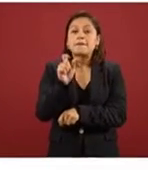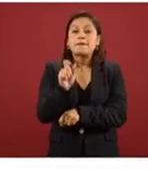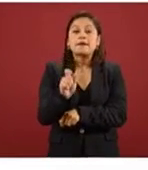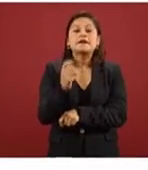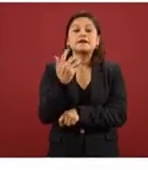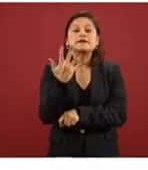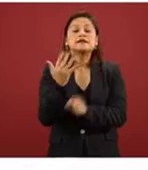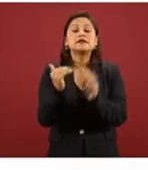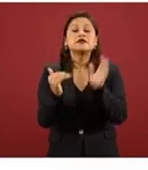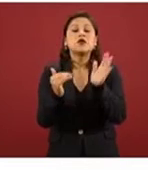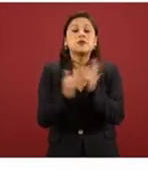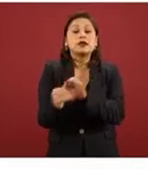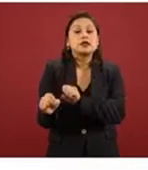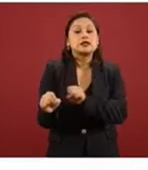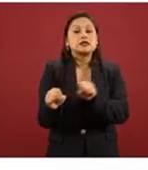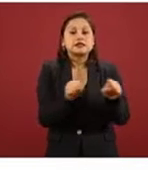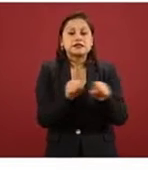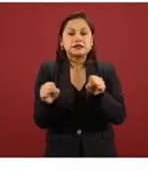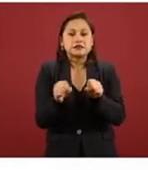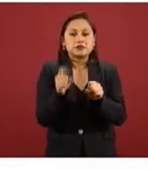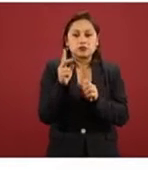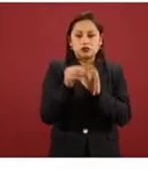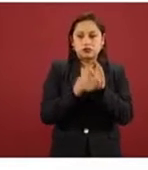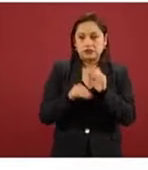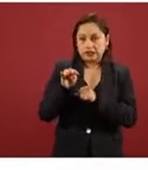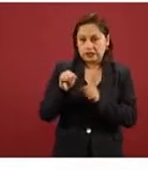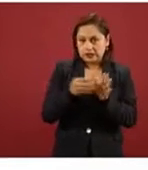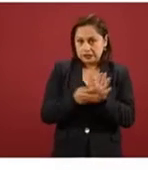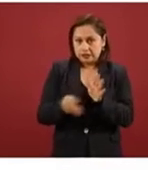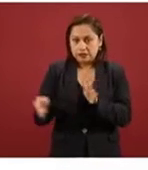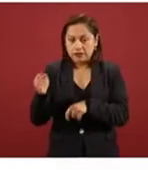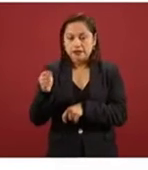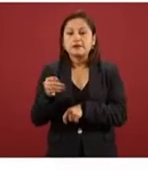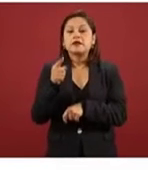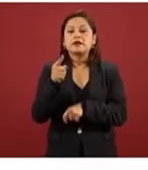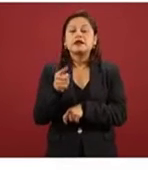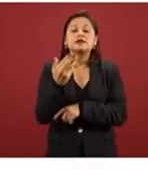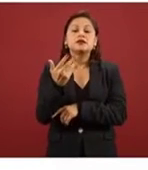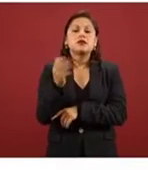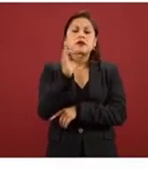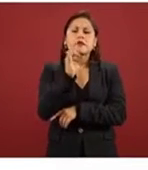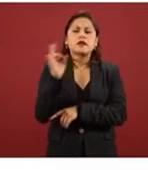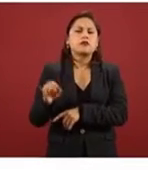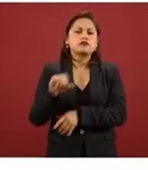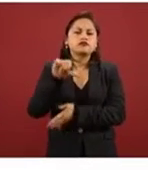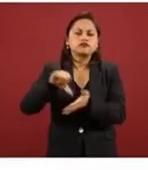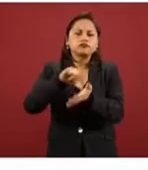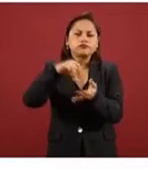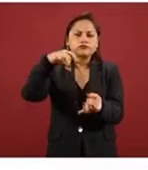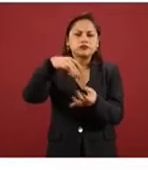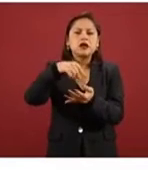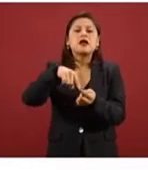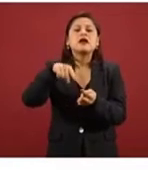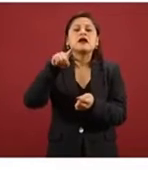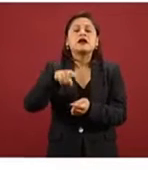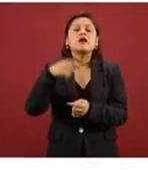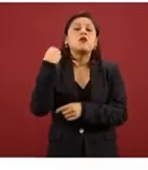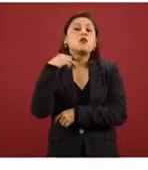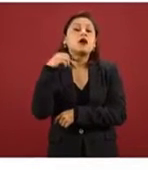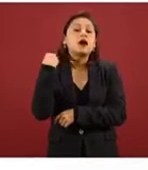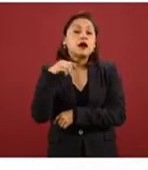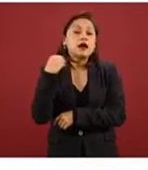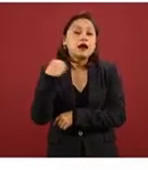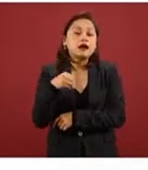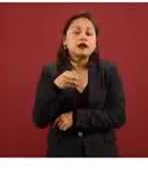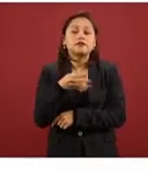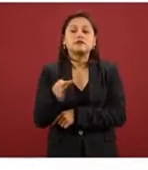con epicentro en nuestro país en lo que va de este año, el 50% de ellos tienen epicentro en el estado de Oaxaca, cerca de